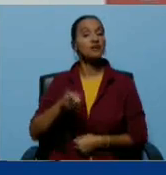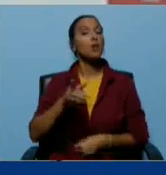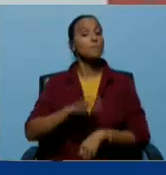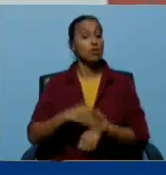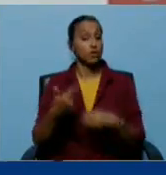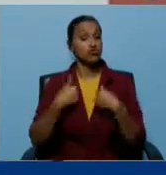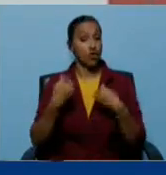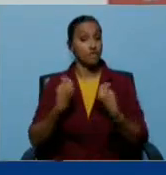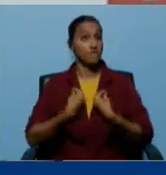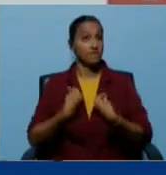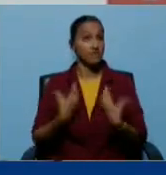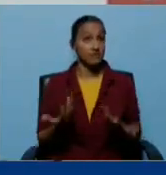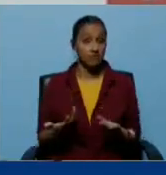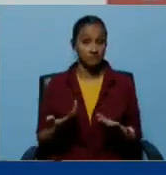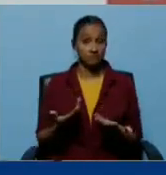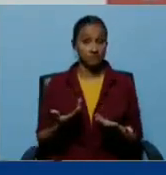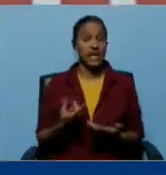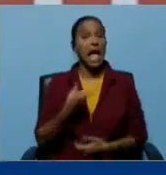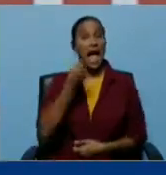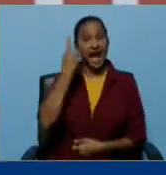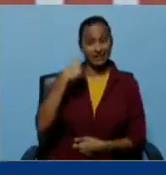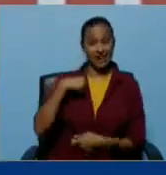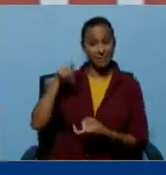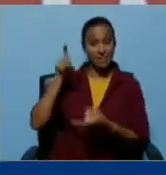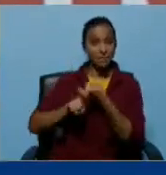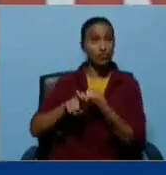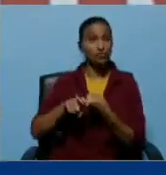Cilia, ayer lo estábamos viendo tú y yo.